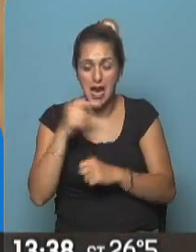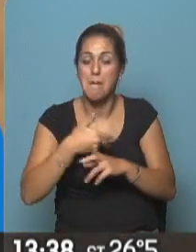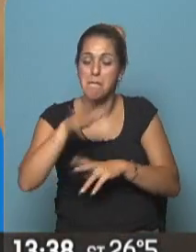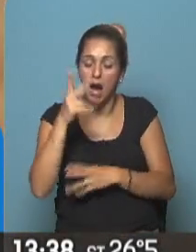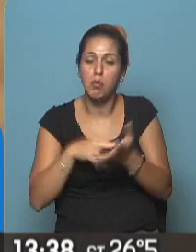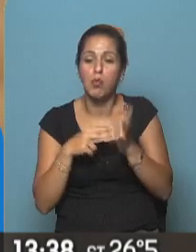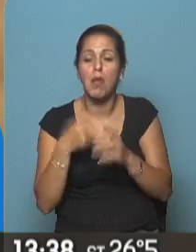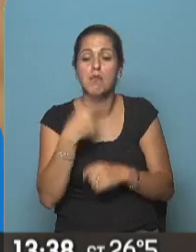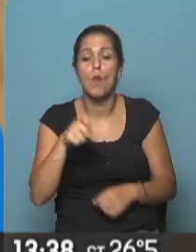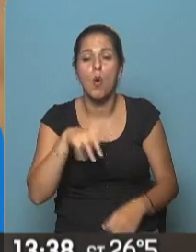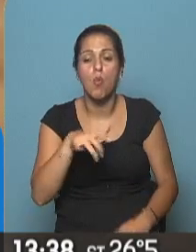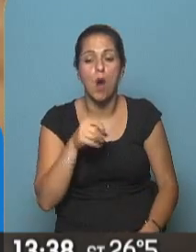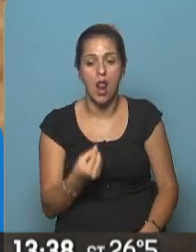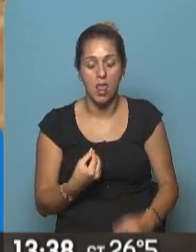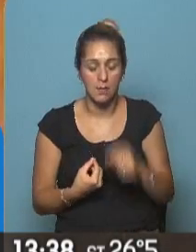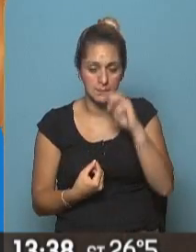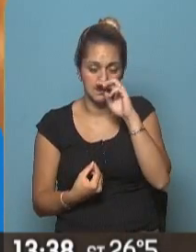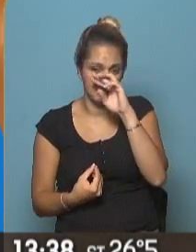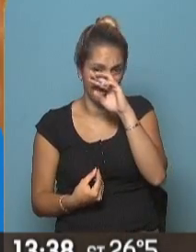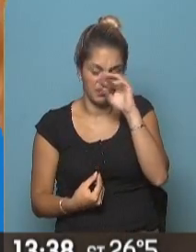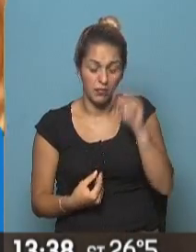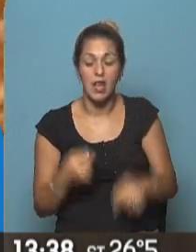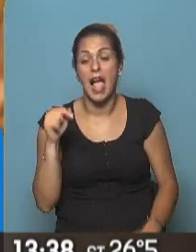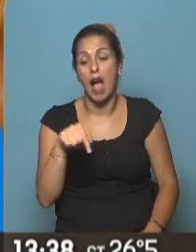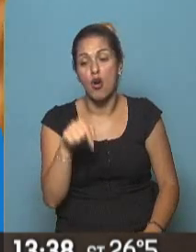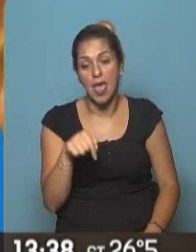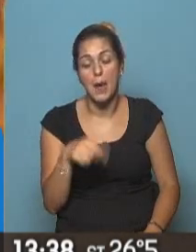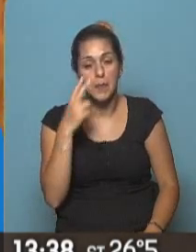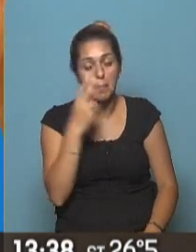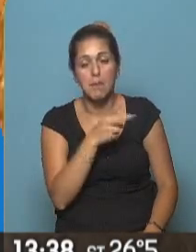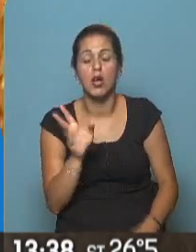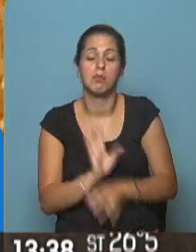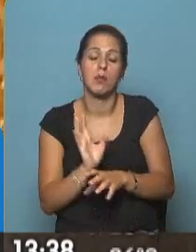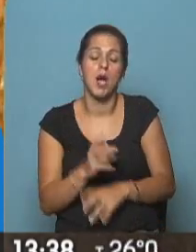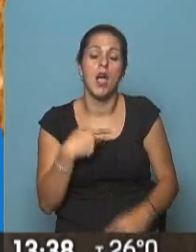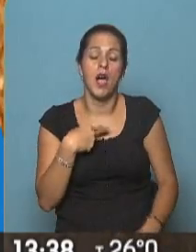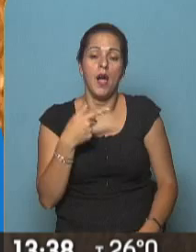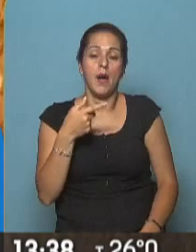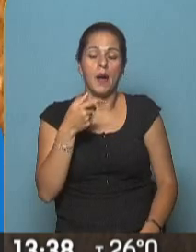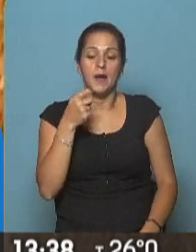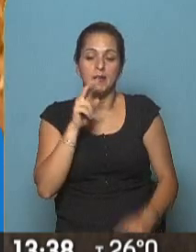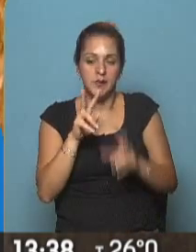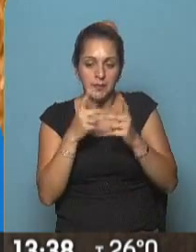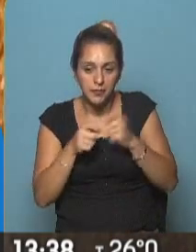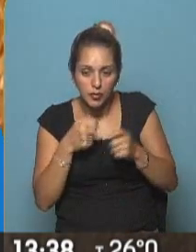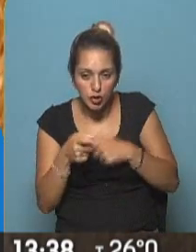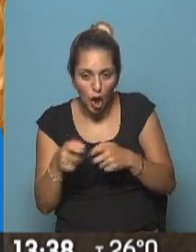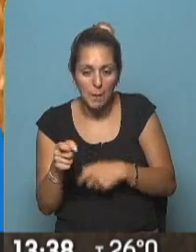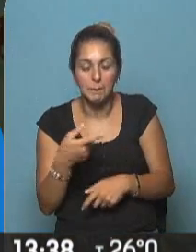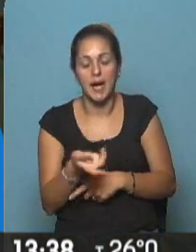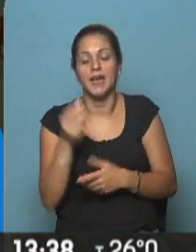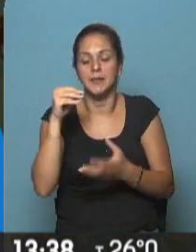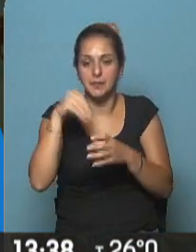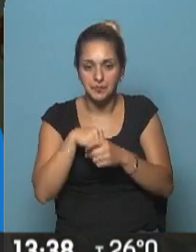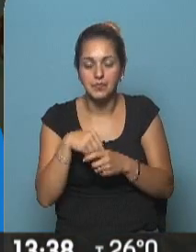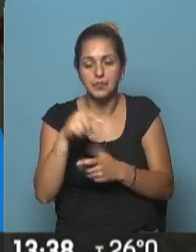situación, cuáles serán? Obviamente vamos a ver, actualmente se está viendo que la confianza del consumidor y los indicadores en el interior del país van